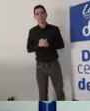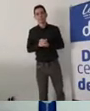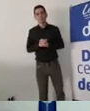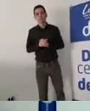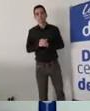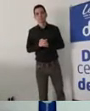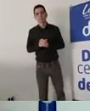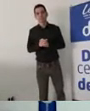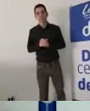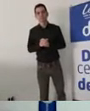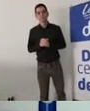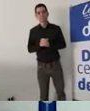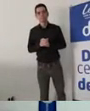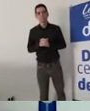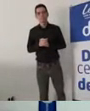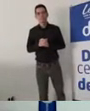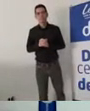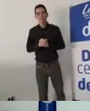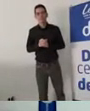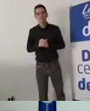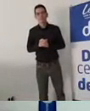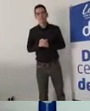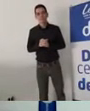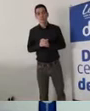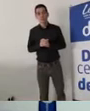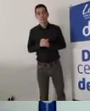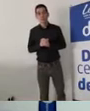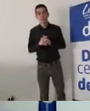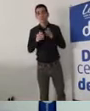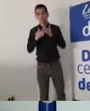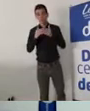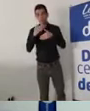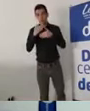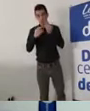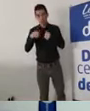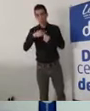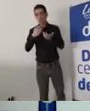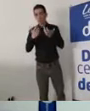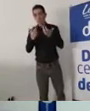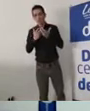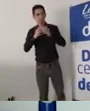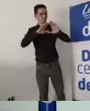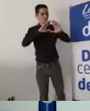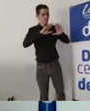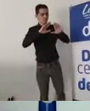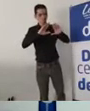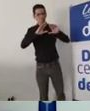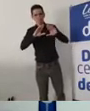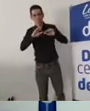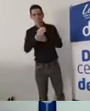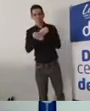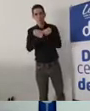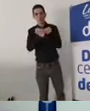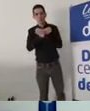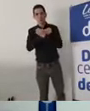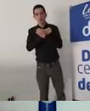Y bueno, entonces luego hicimos un ejercicio de capacitación y un trabajo a nivel nacional muy, muy valioso, y a